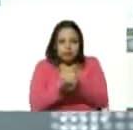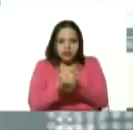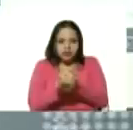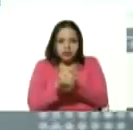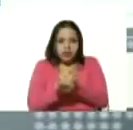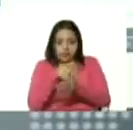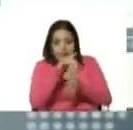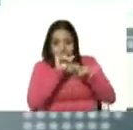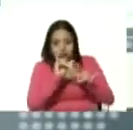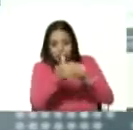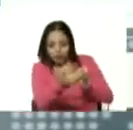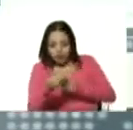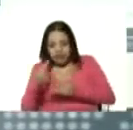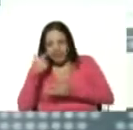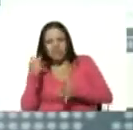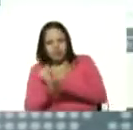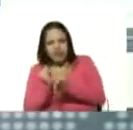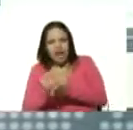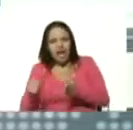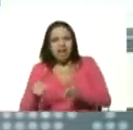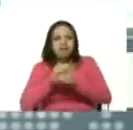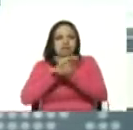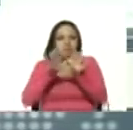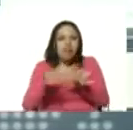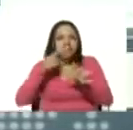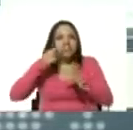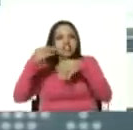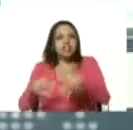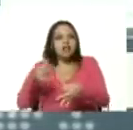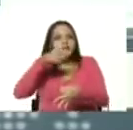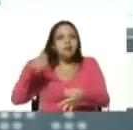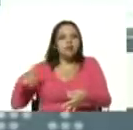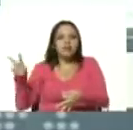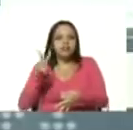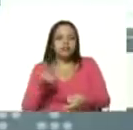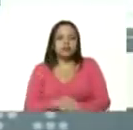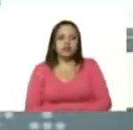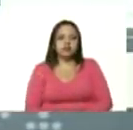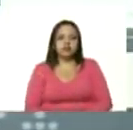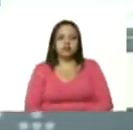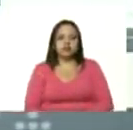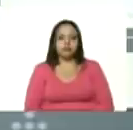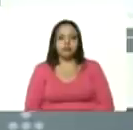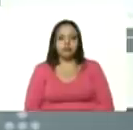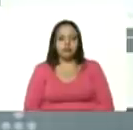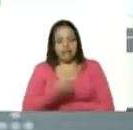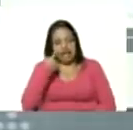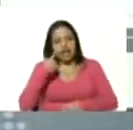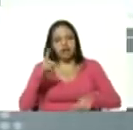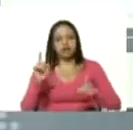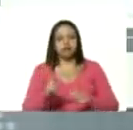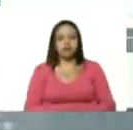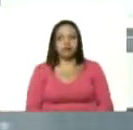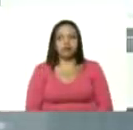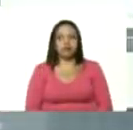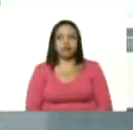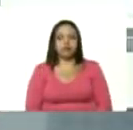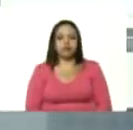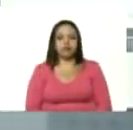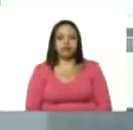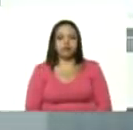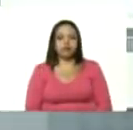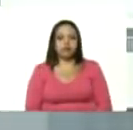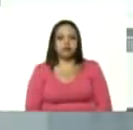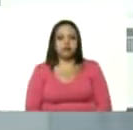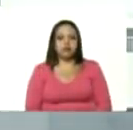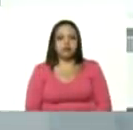mano toda la realidad que vive el pueblo de Venezuela. Por supuesto, Madeleine, el gran problema es que ya